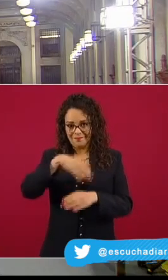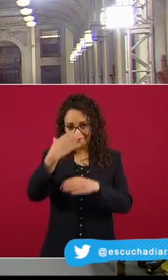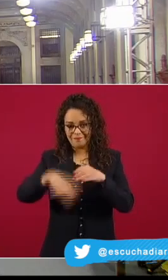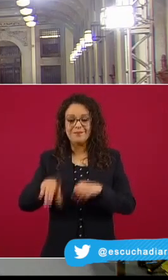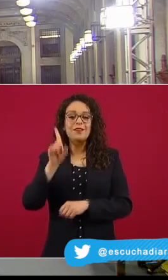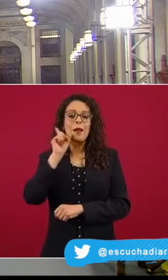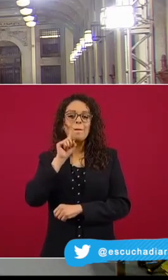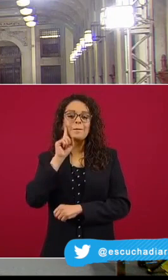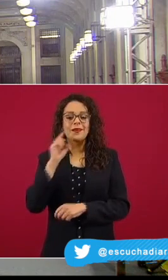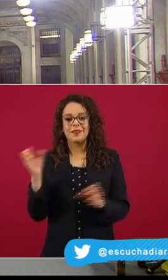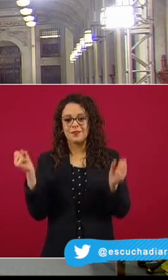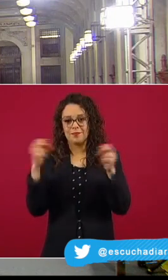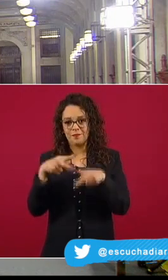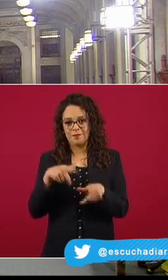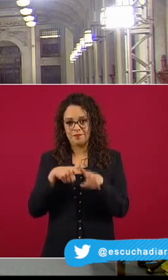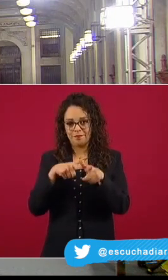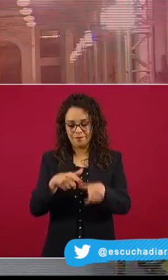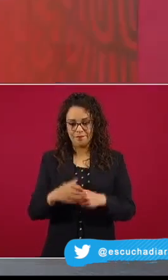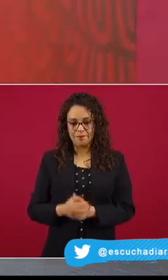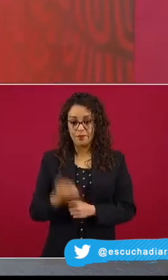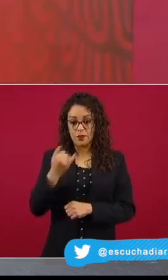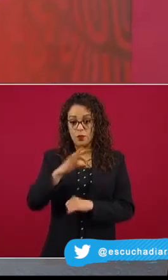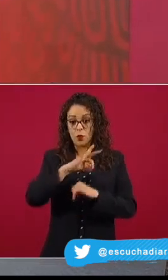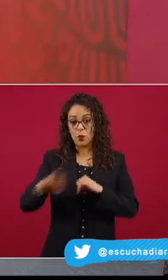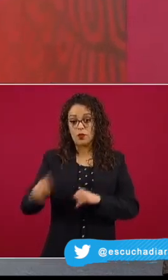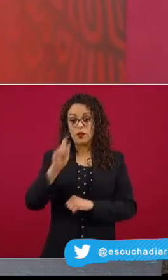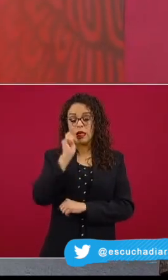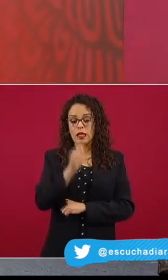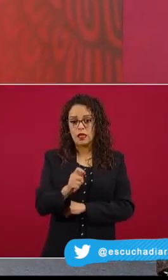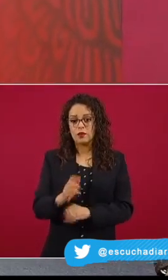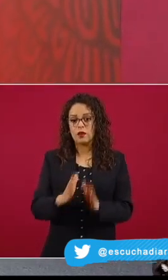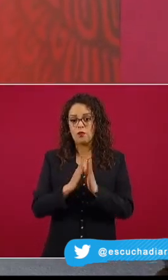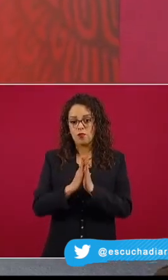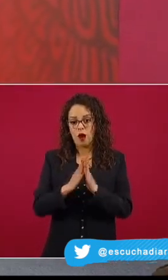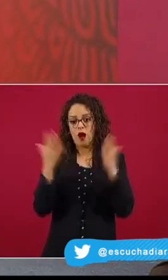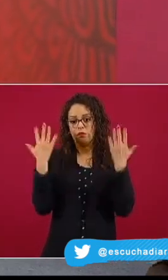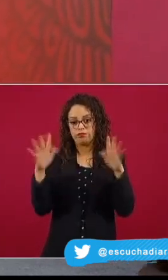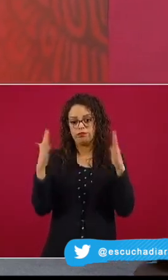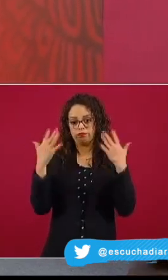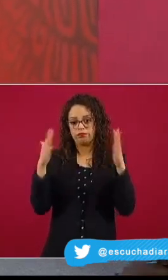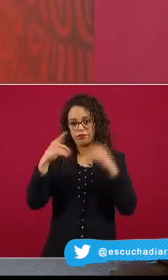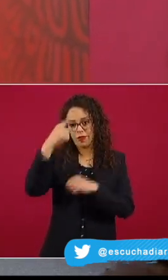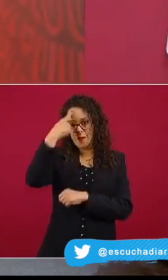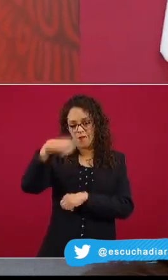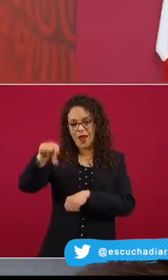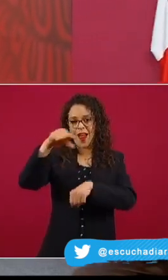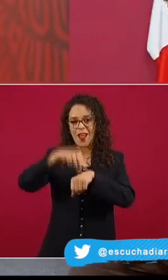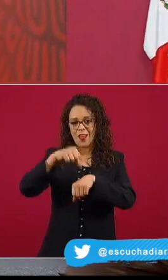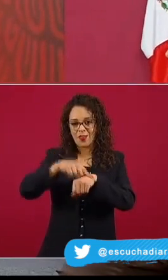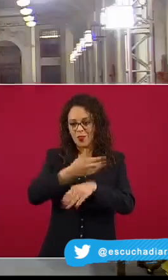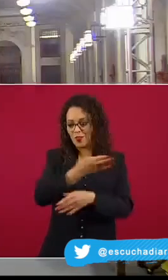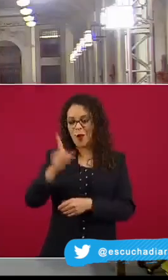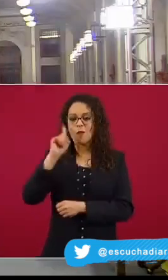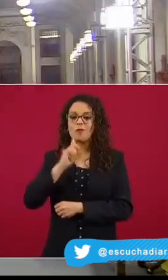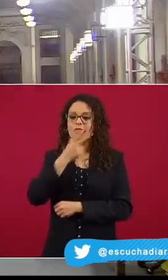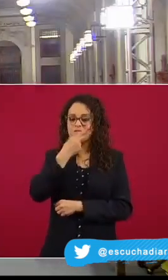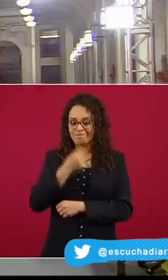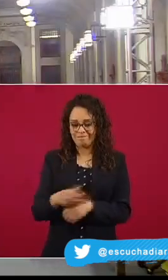más terminamos con un aplauso aquí para la doctora y los…